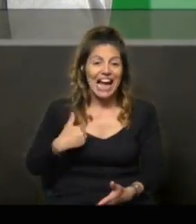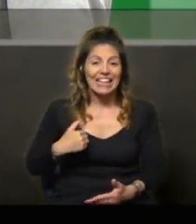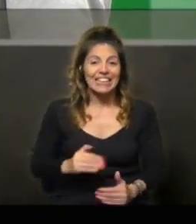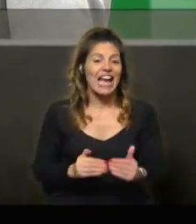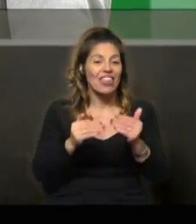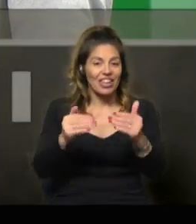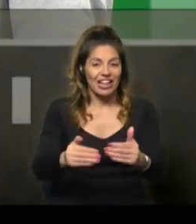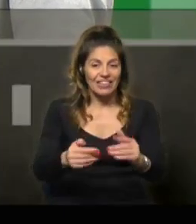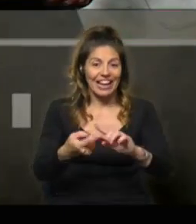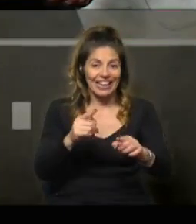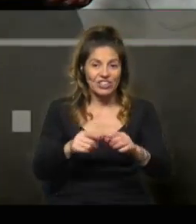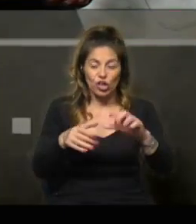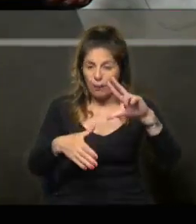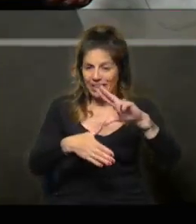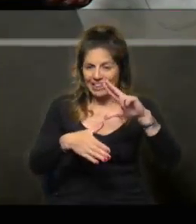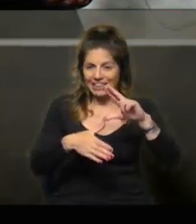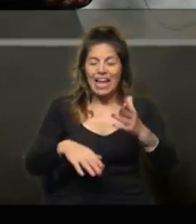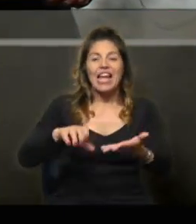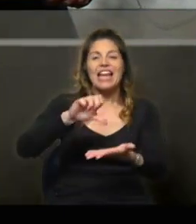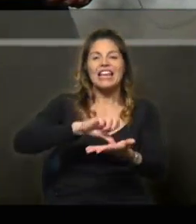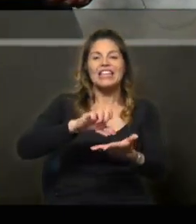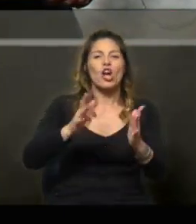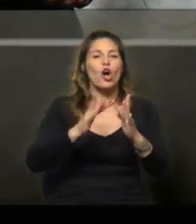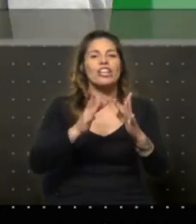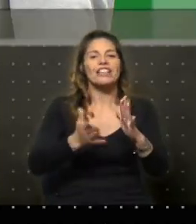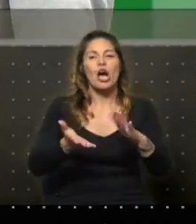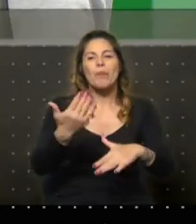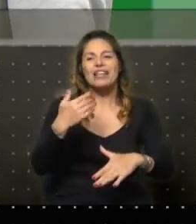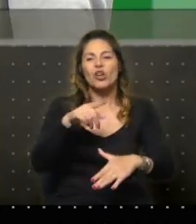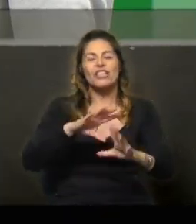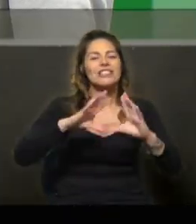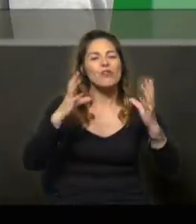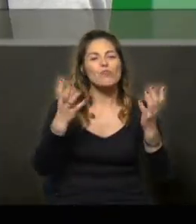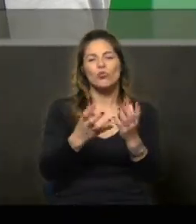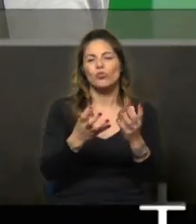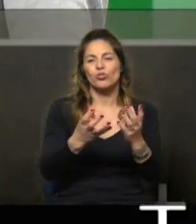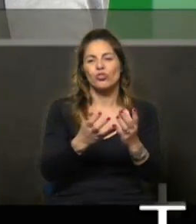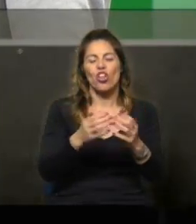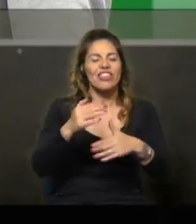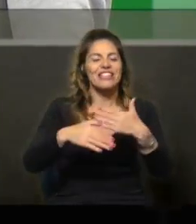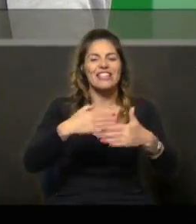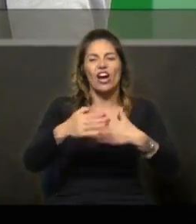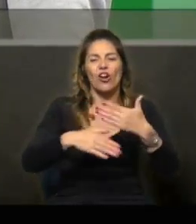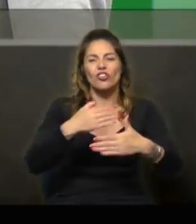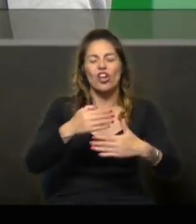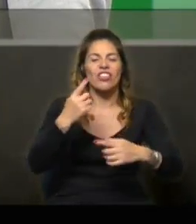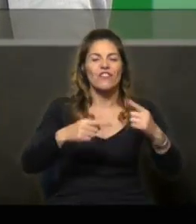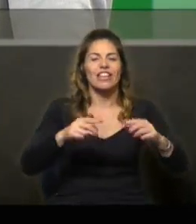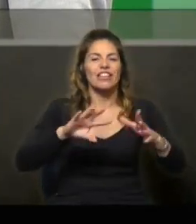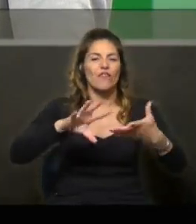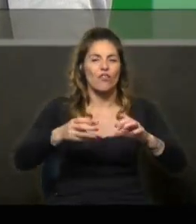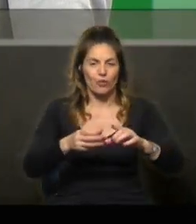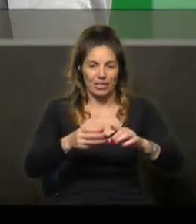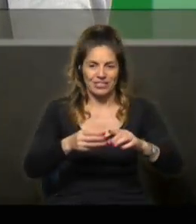relación a América Latina es como el país que conecta más con ese mundo desarrollado en varios aspectos